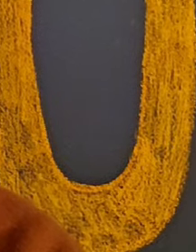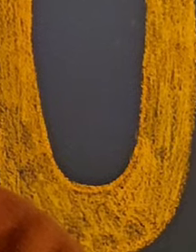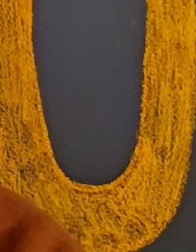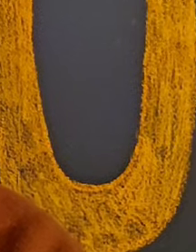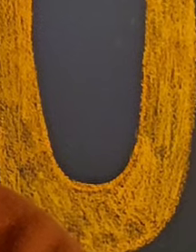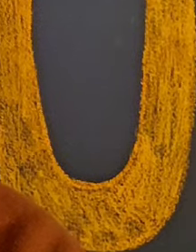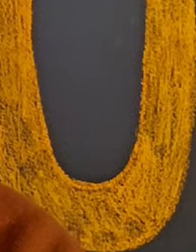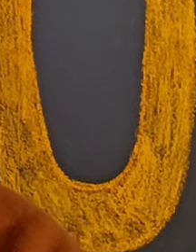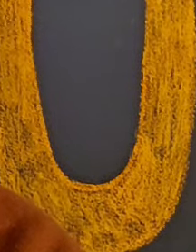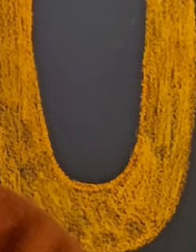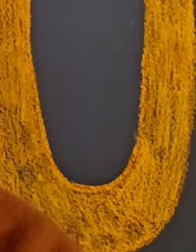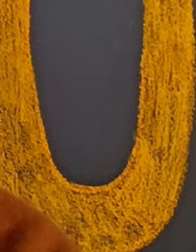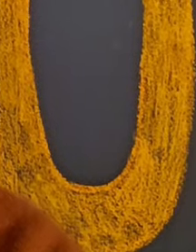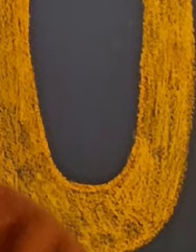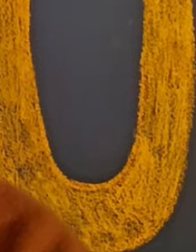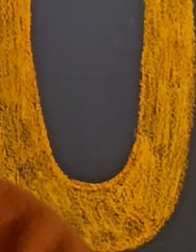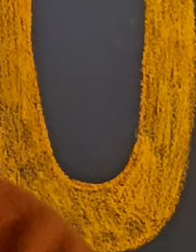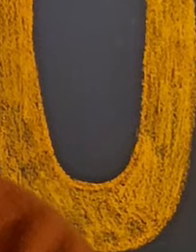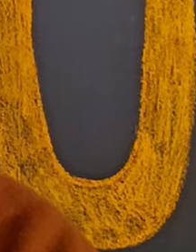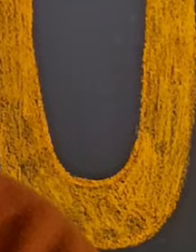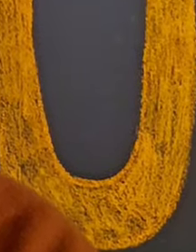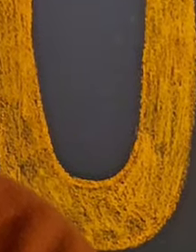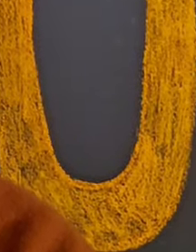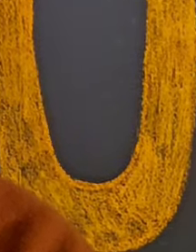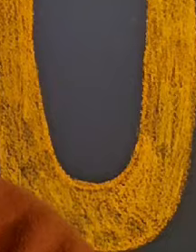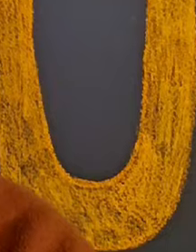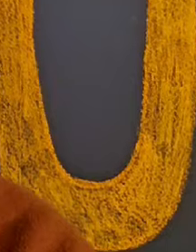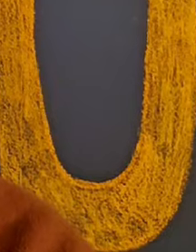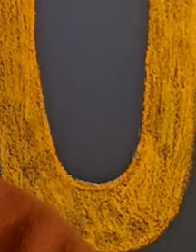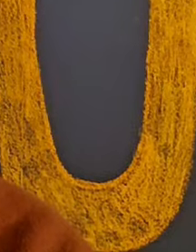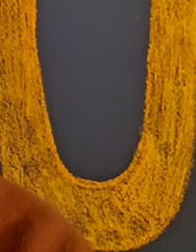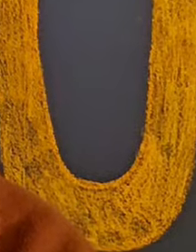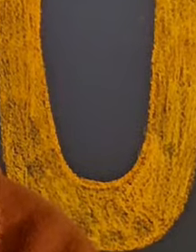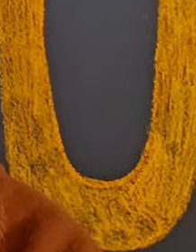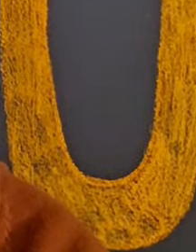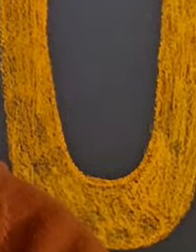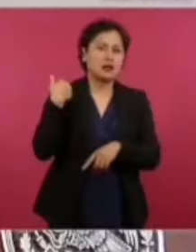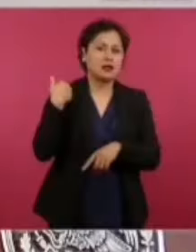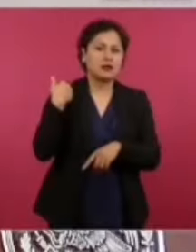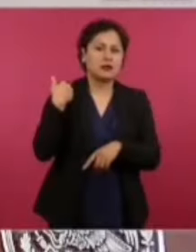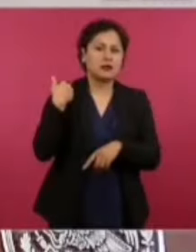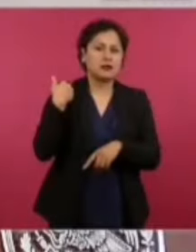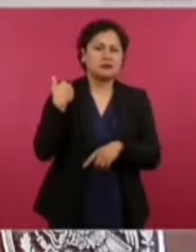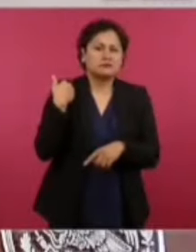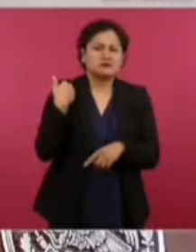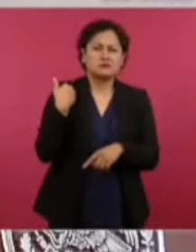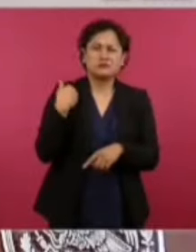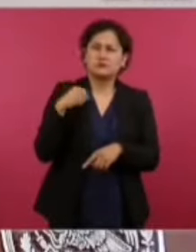regalando caguamas y no sé qué tanta cosa, pero dice López Obrador que es válida una mentira piadosa.